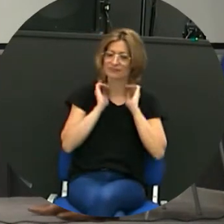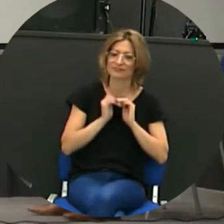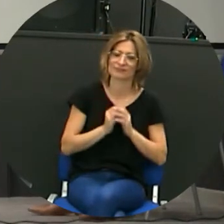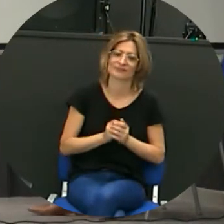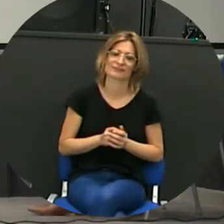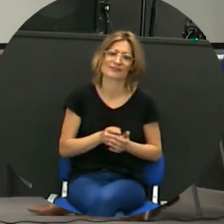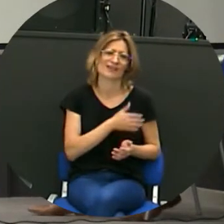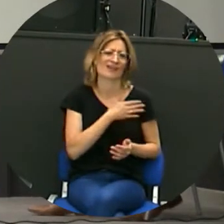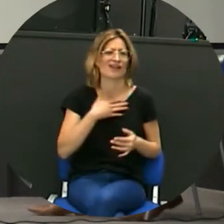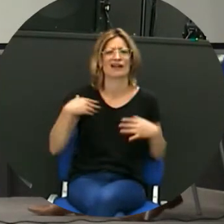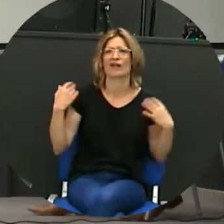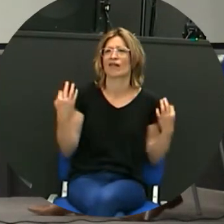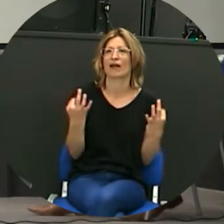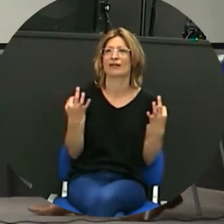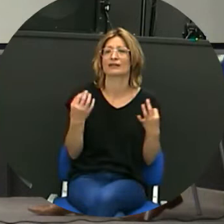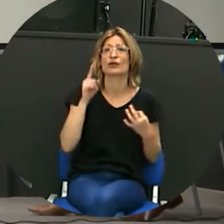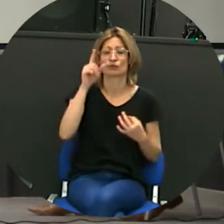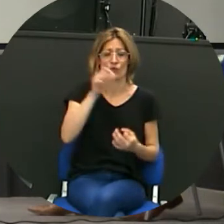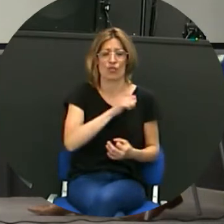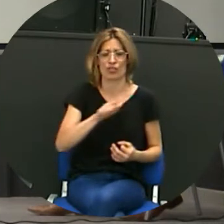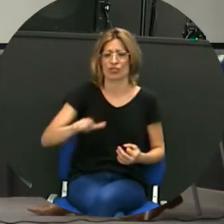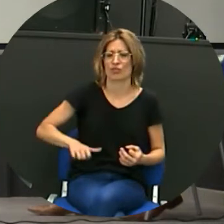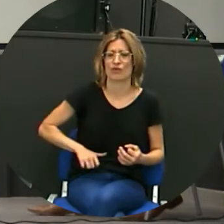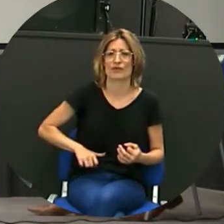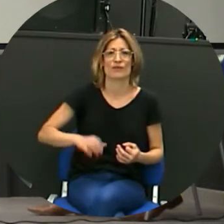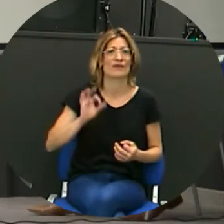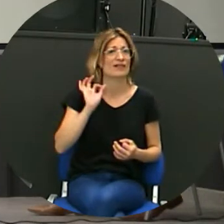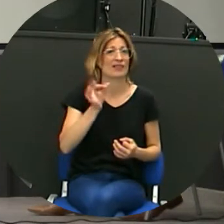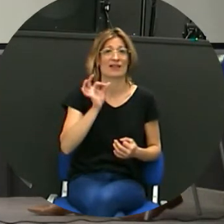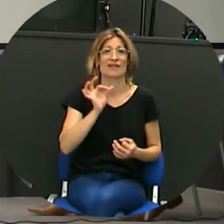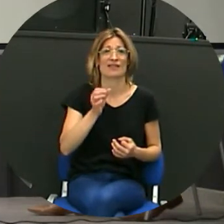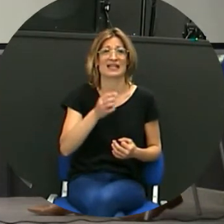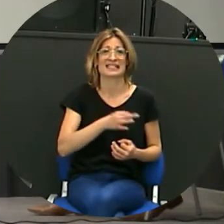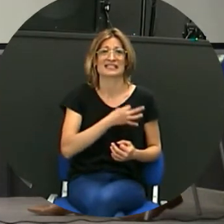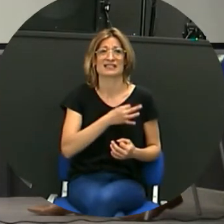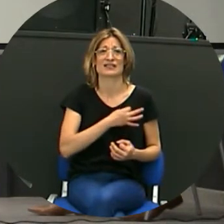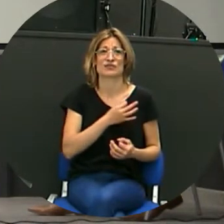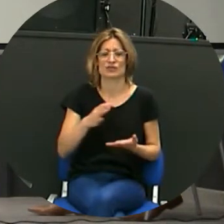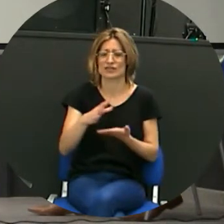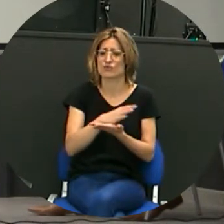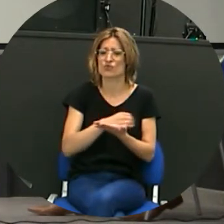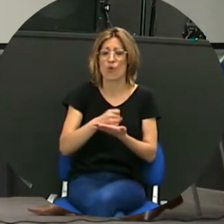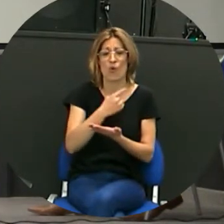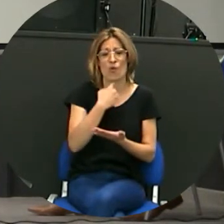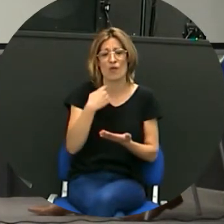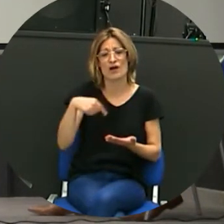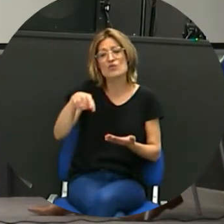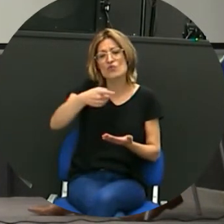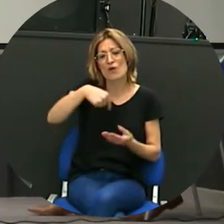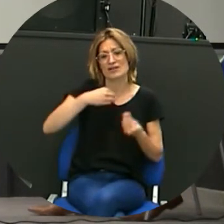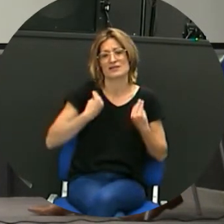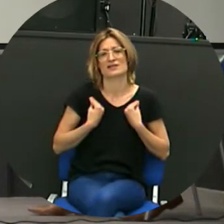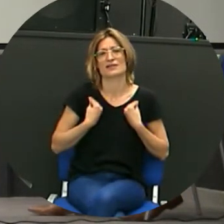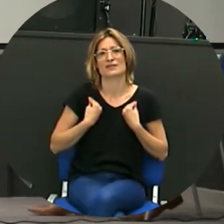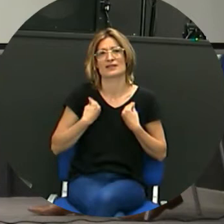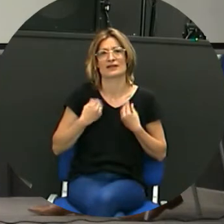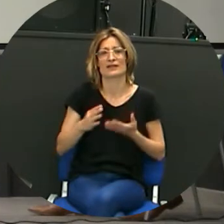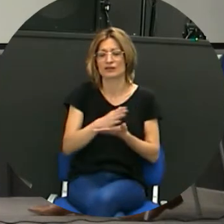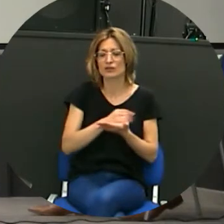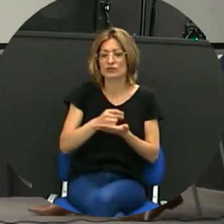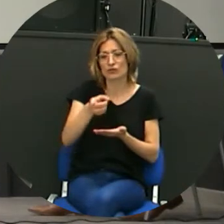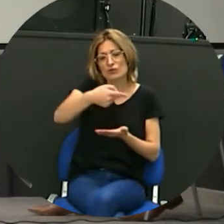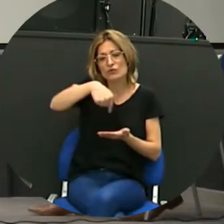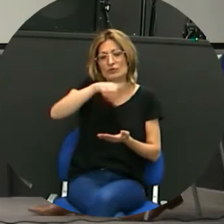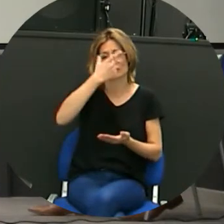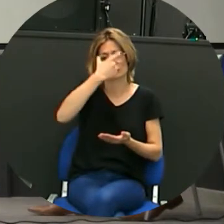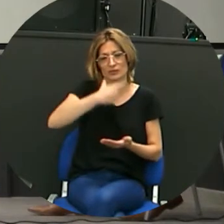Queremos que tú seas el dueño y verdaderamente el Señor de toda nuestra vida, de todo nuestro ser. Te